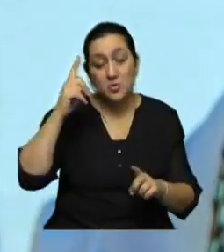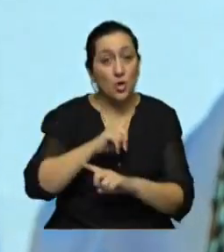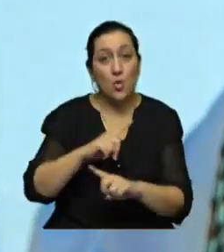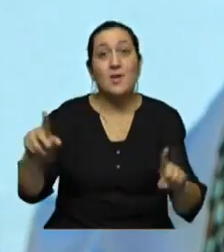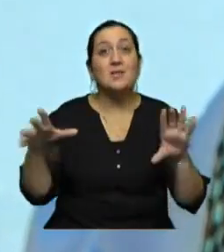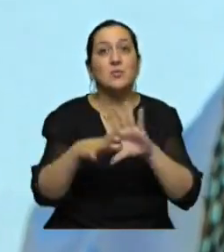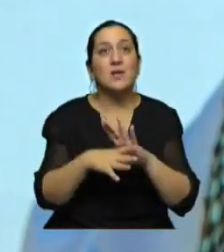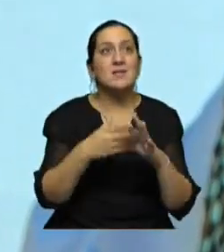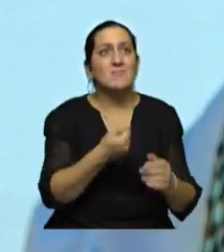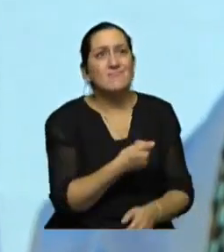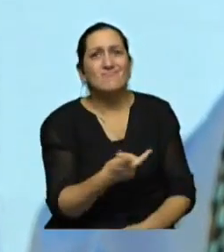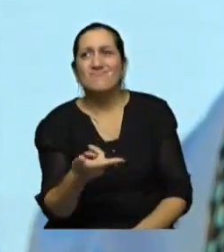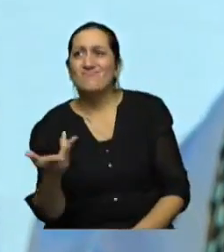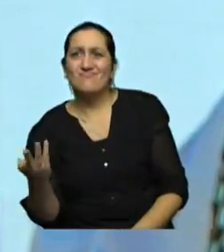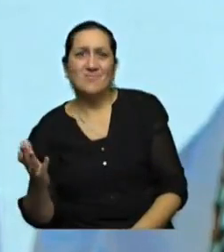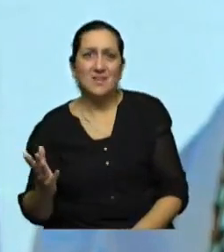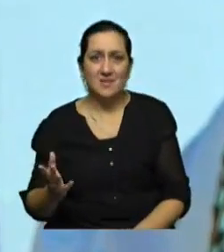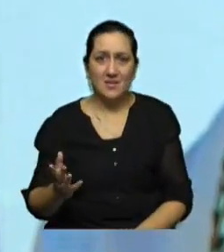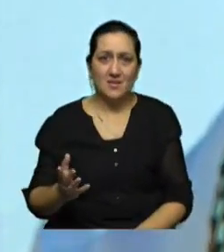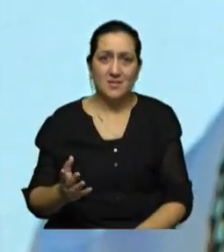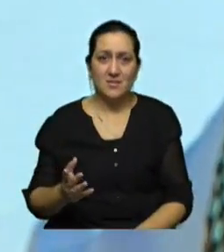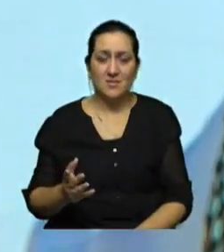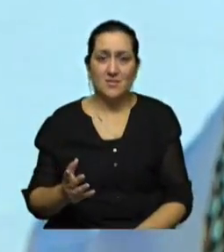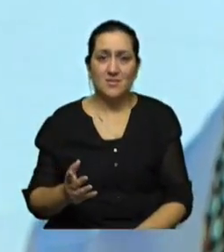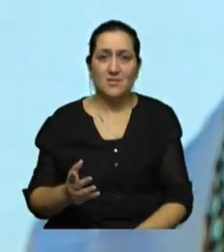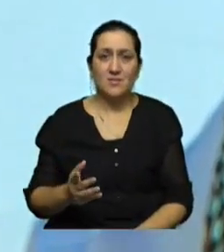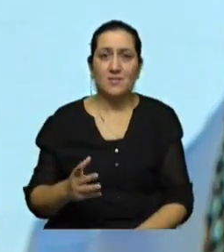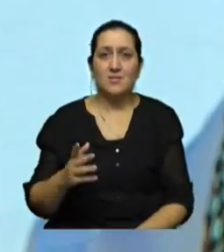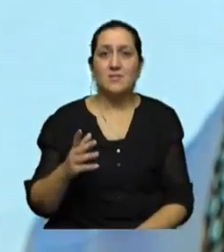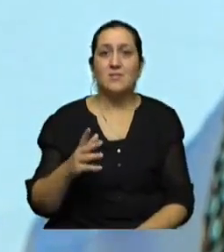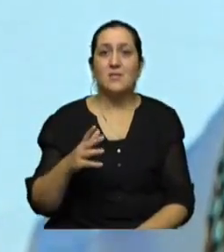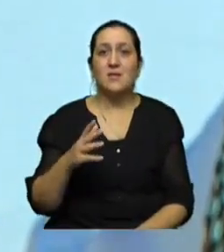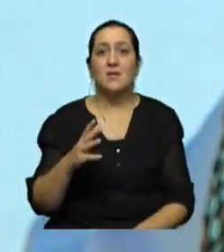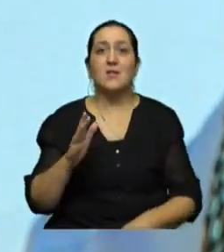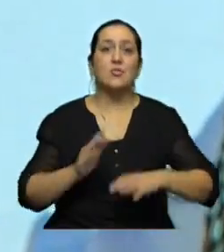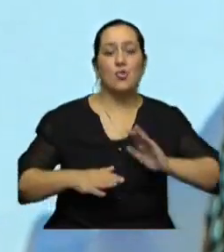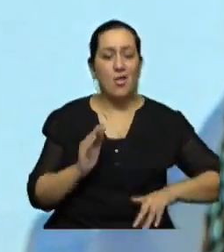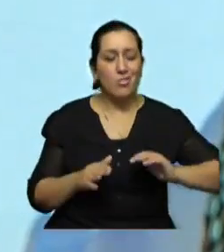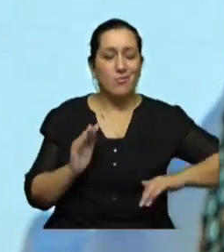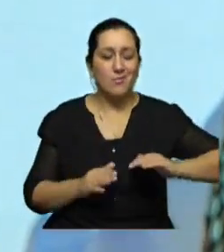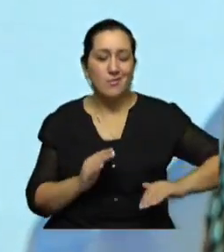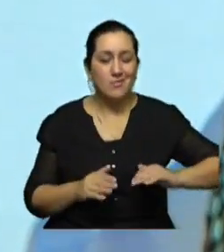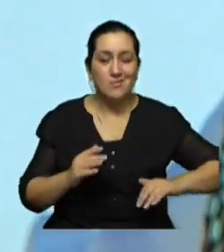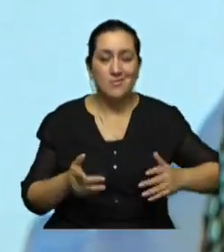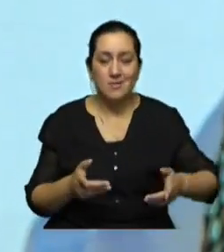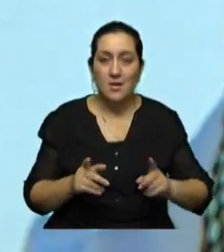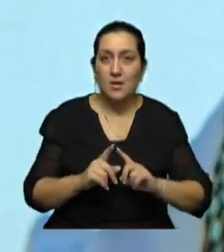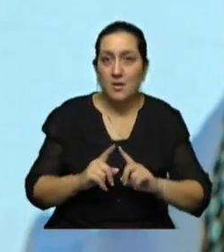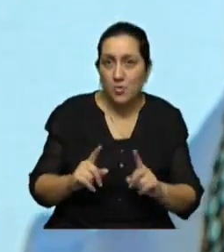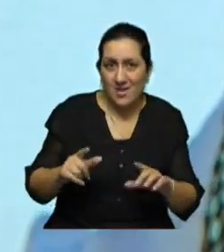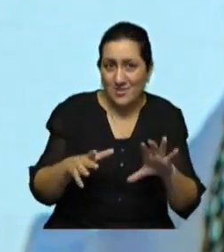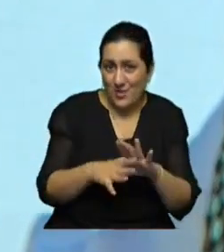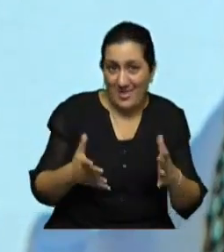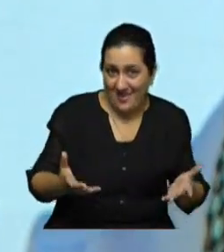haya tanta, no es una casualidad, que haya tanta cantidad de tocadores de candombe. No es solamente de que,